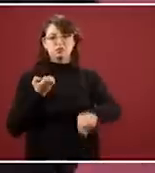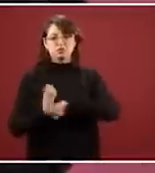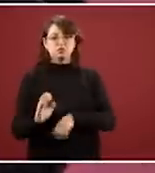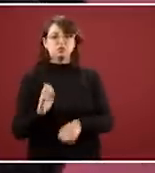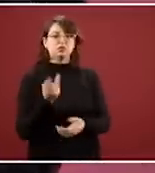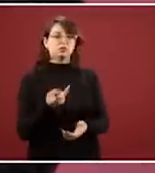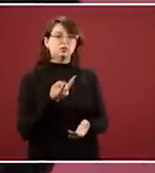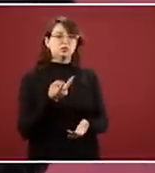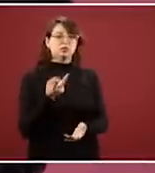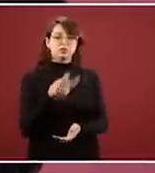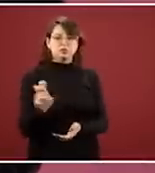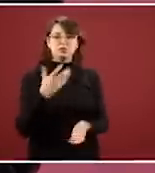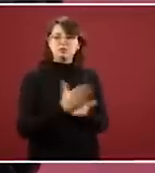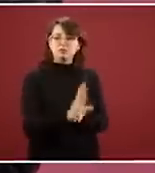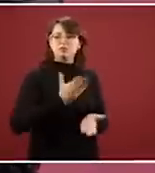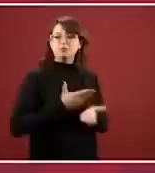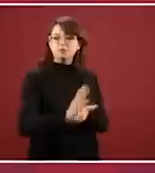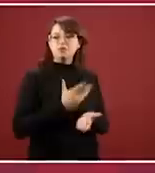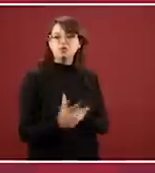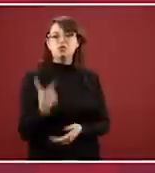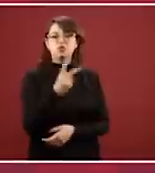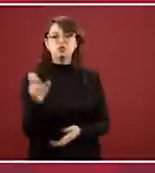entregando 200 millones anuales.